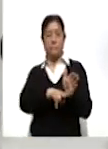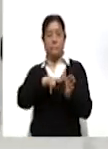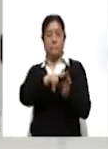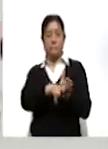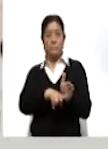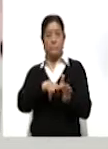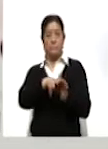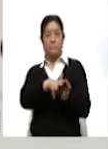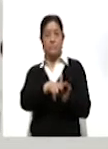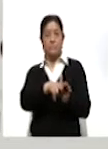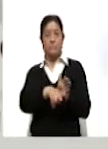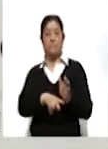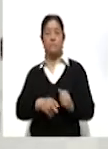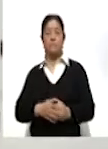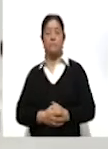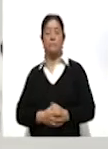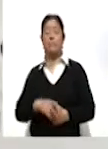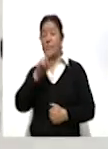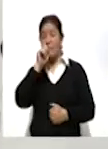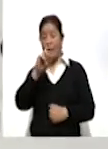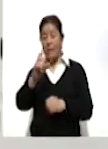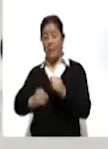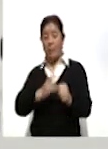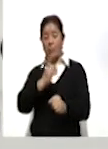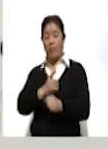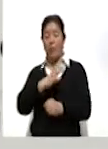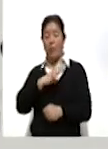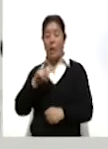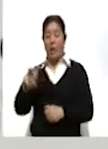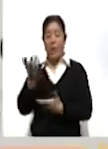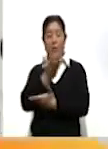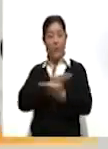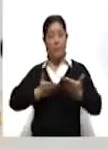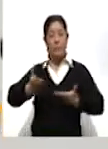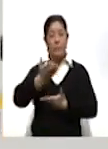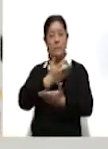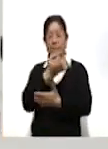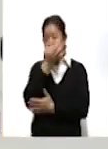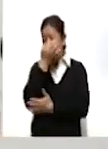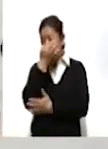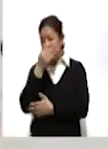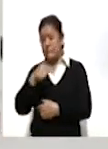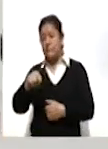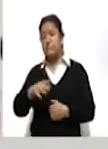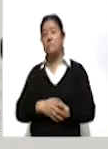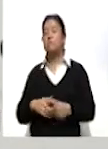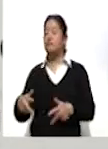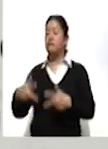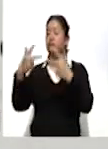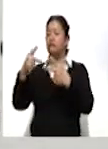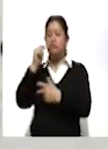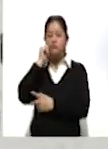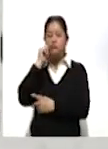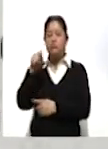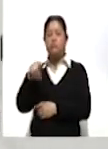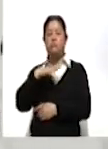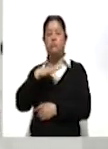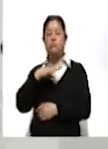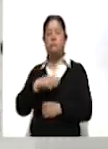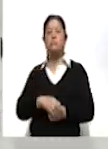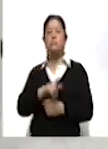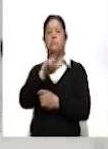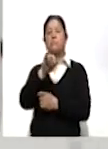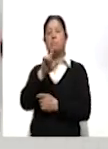también tuvieron la oportunidad de compartir un momento, aunque sea en línea, con Jesús Rodríguez y con Iliana